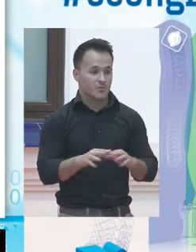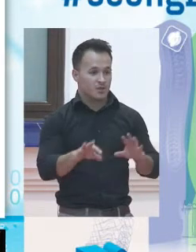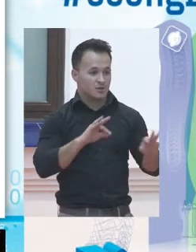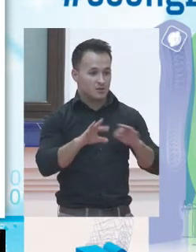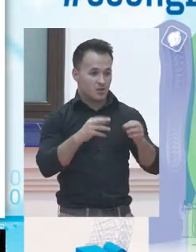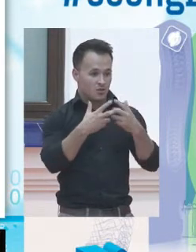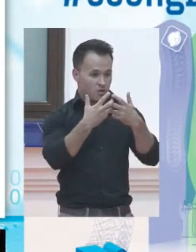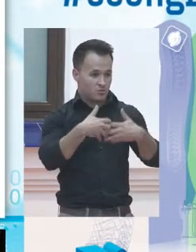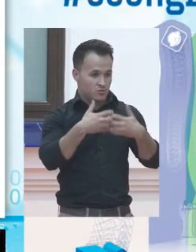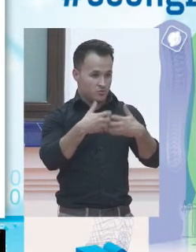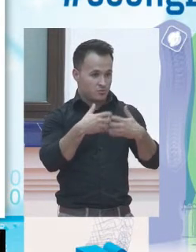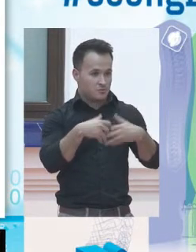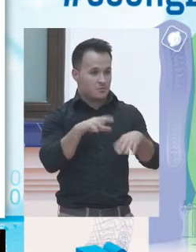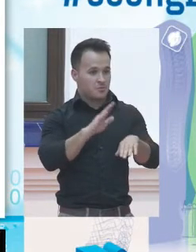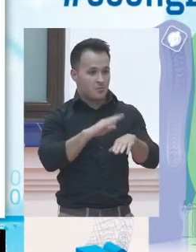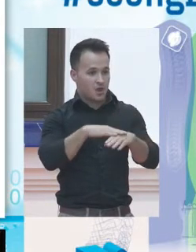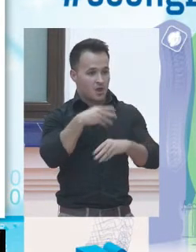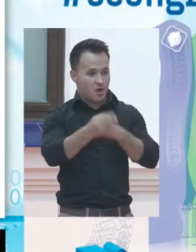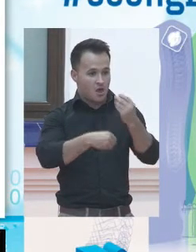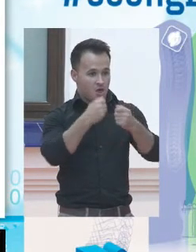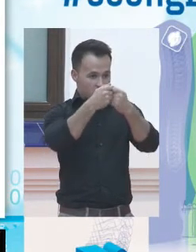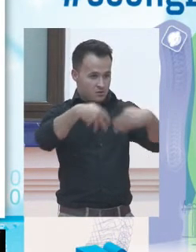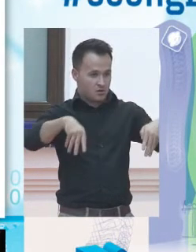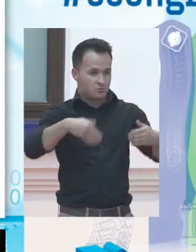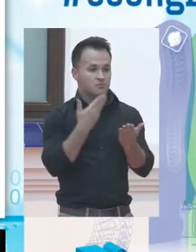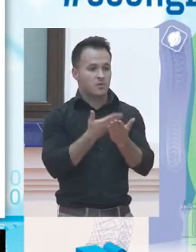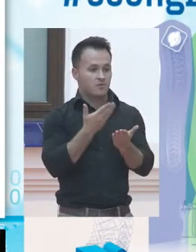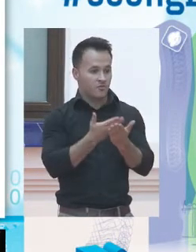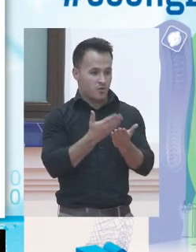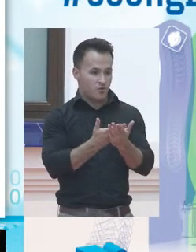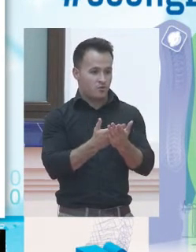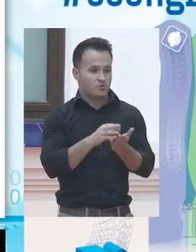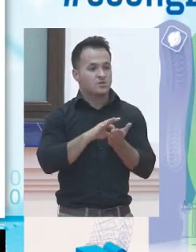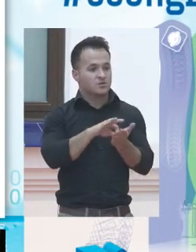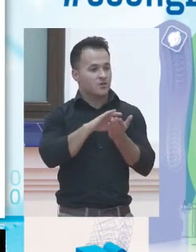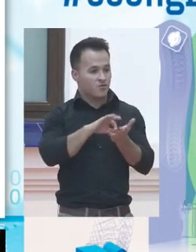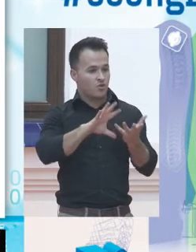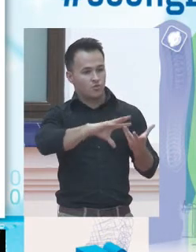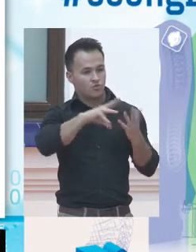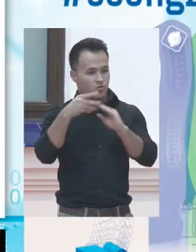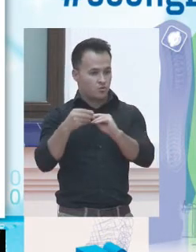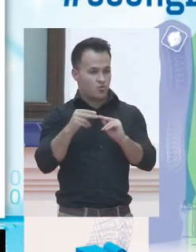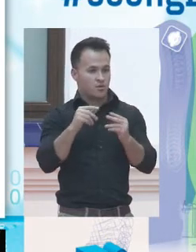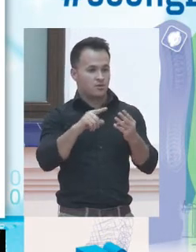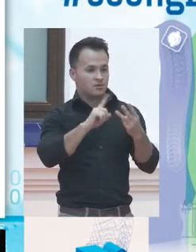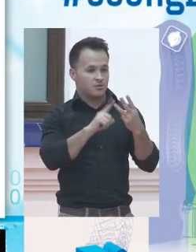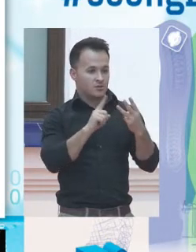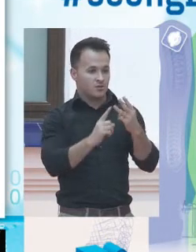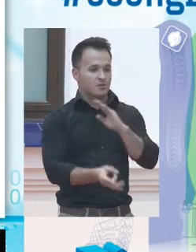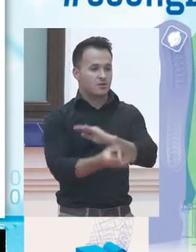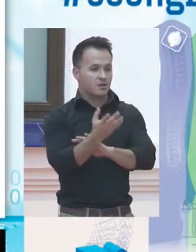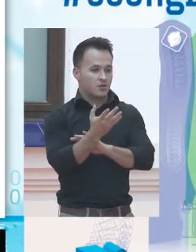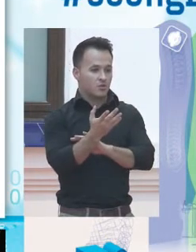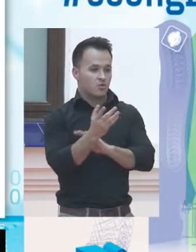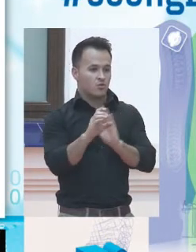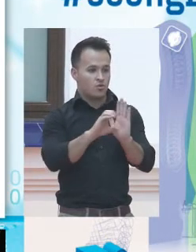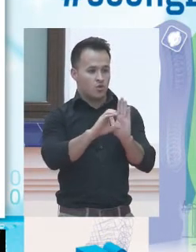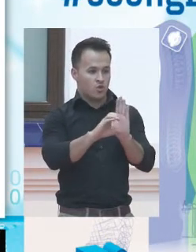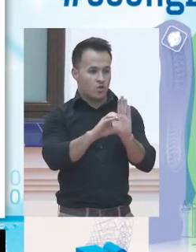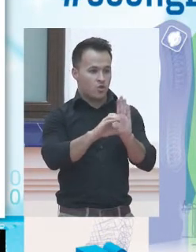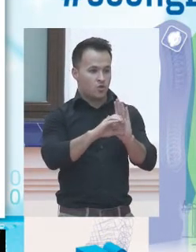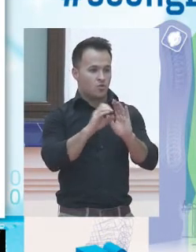Y lo tercero, que es desarrollar un modelo seguro y justo de contrato, creó un código de conducta de los suministradores de